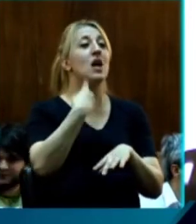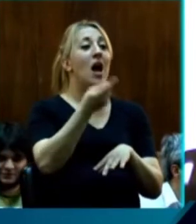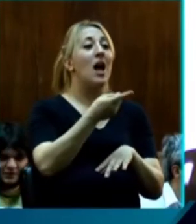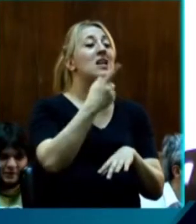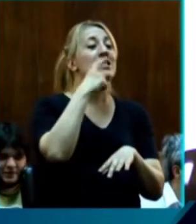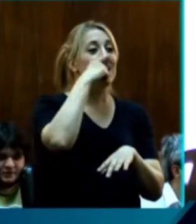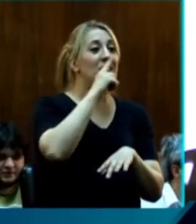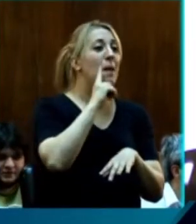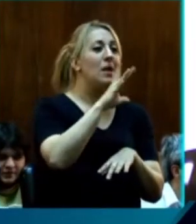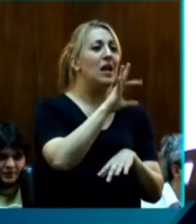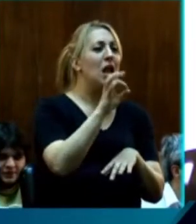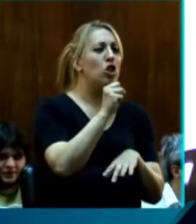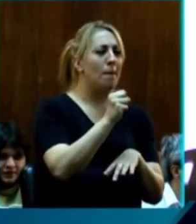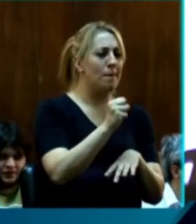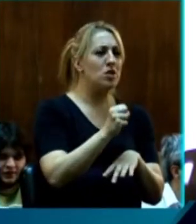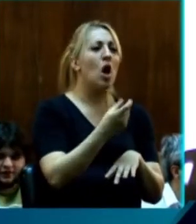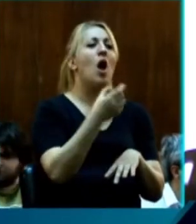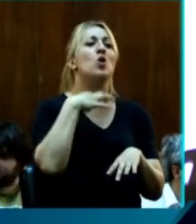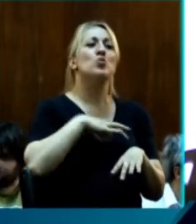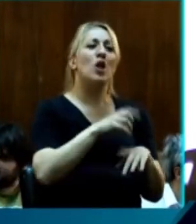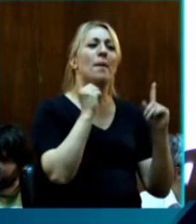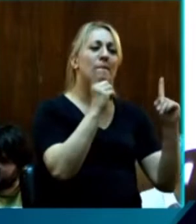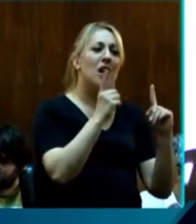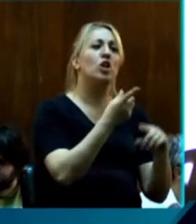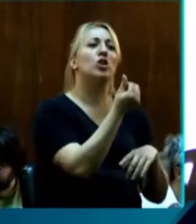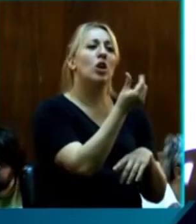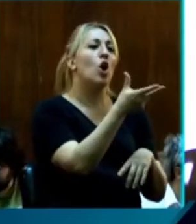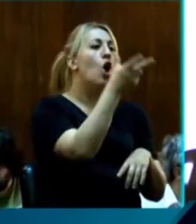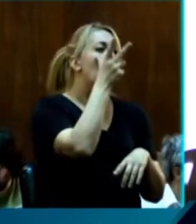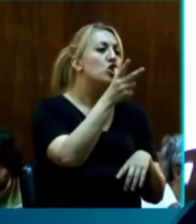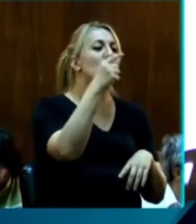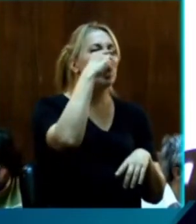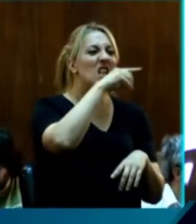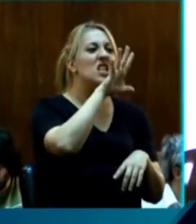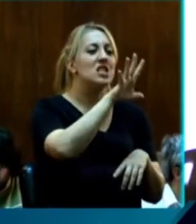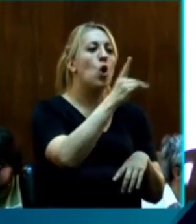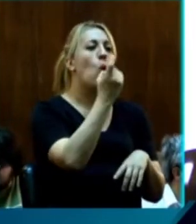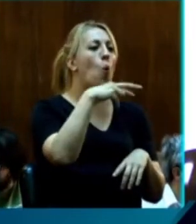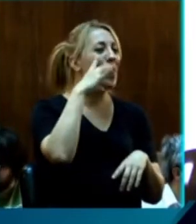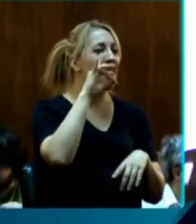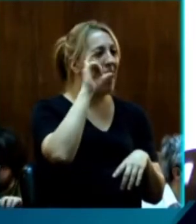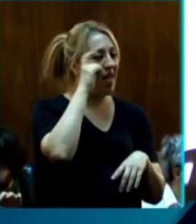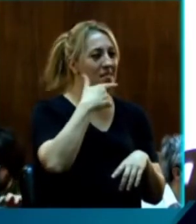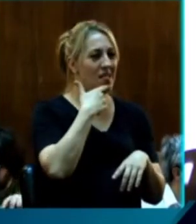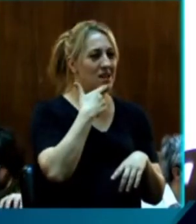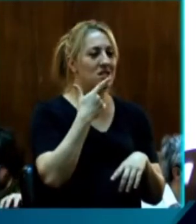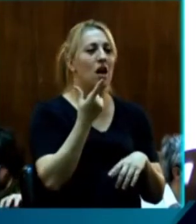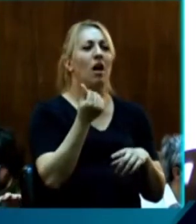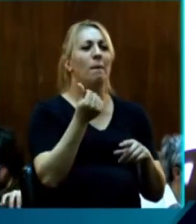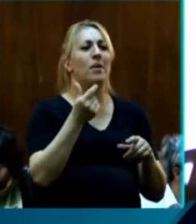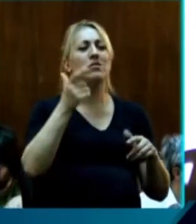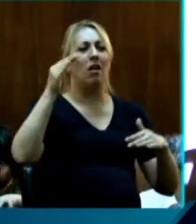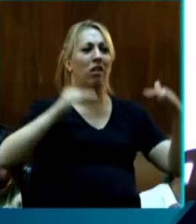pesos. ¿Cuánto representa el salario docente hoy? 875 unidades de medida. Tenemos una desvalorización